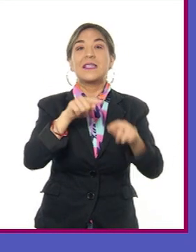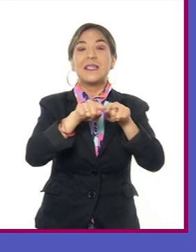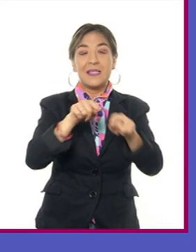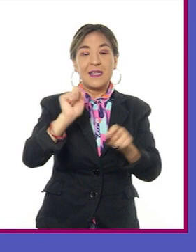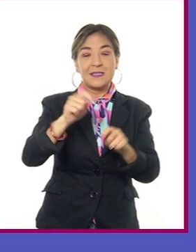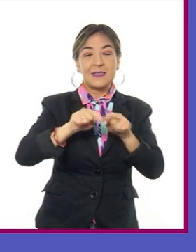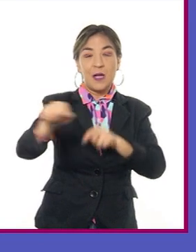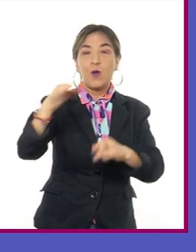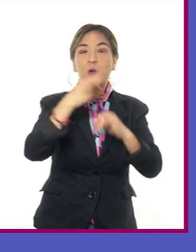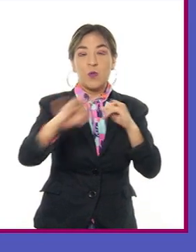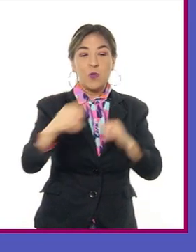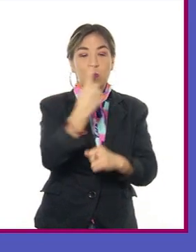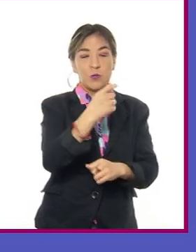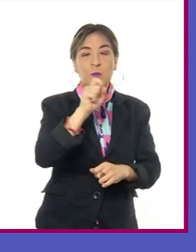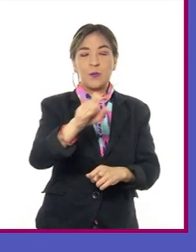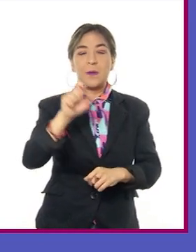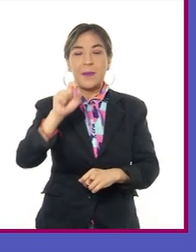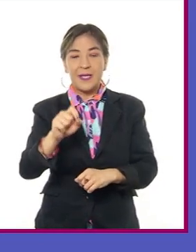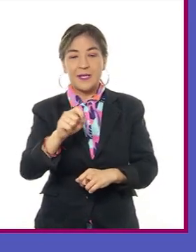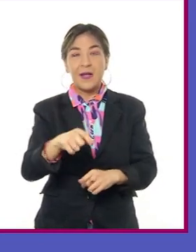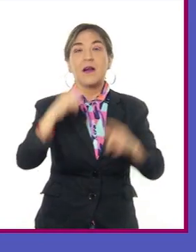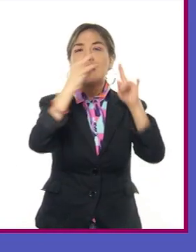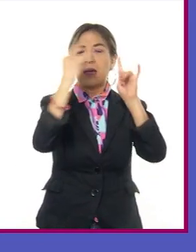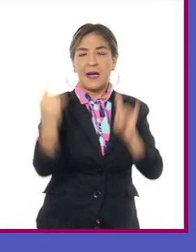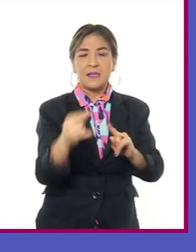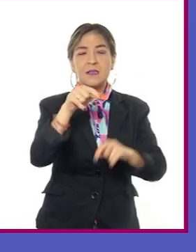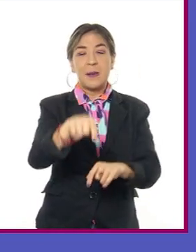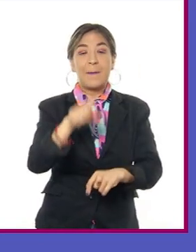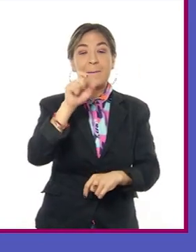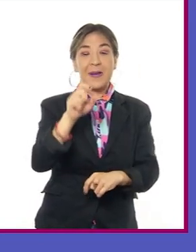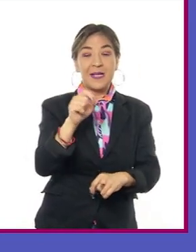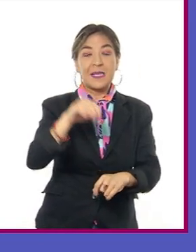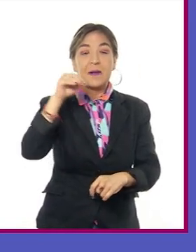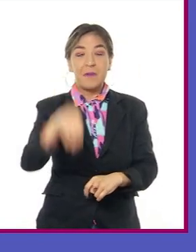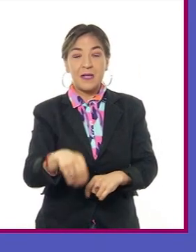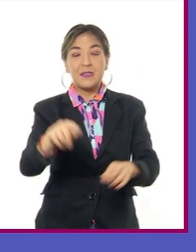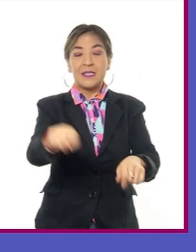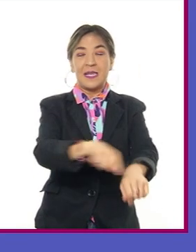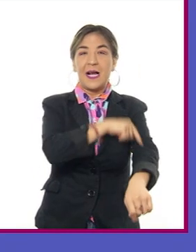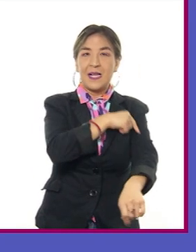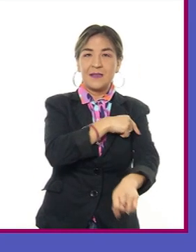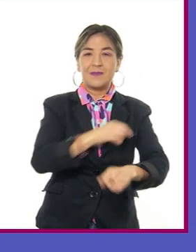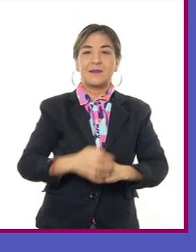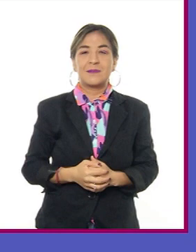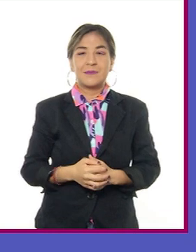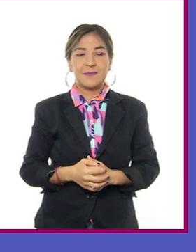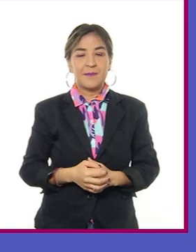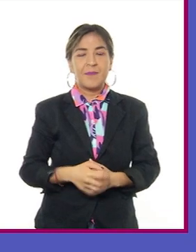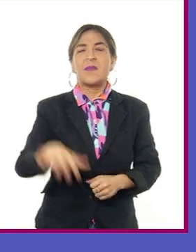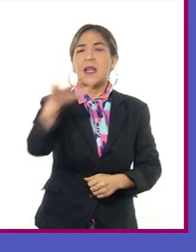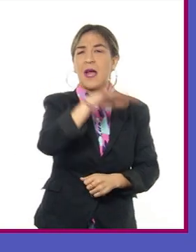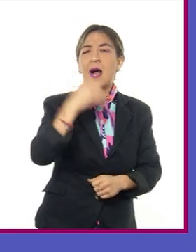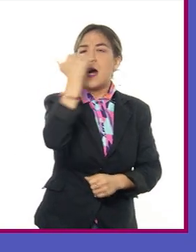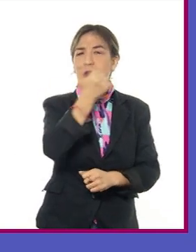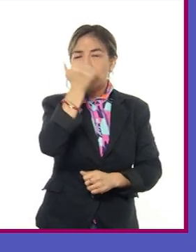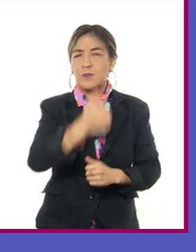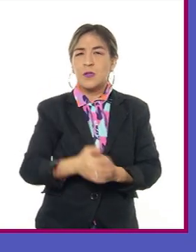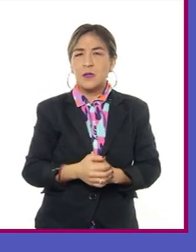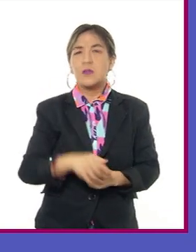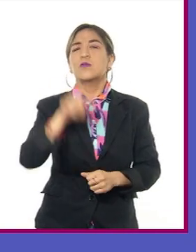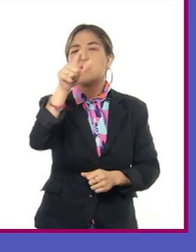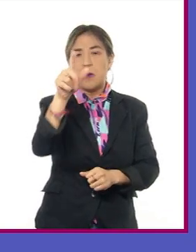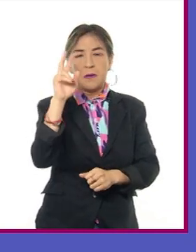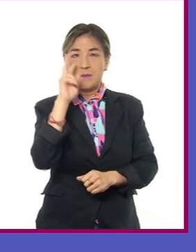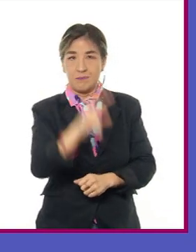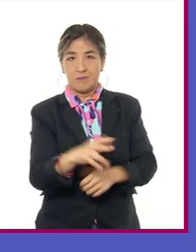metros. La cancha de baloncesto mide 28 metros de largo por 15 metros de ancho. Alumnas y alumnos, ¿les